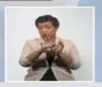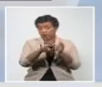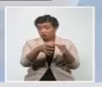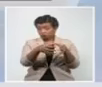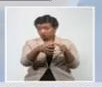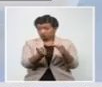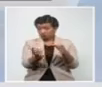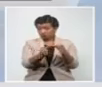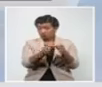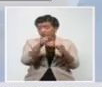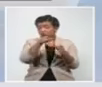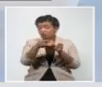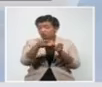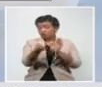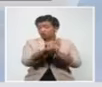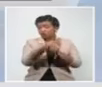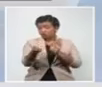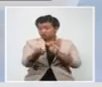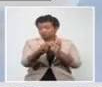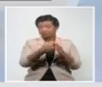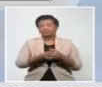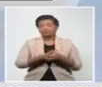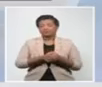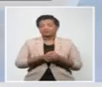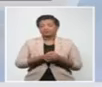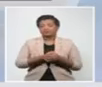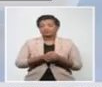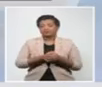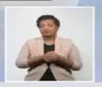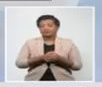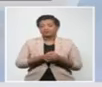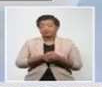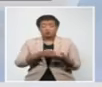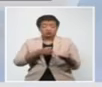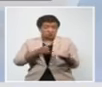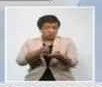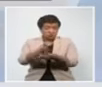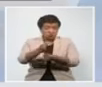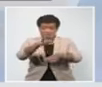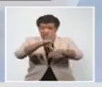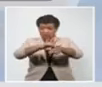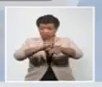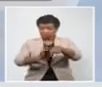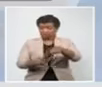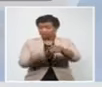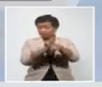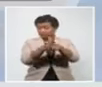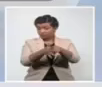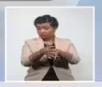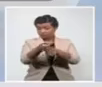confirmados, casos activos de la enfermedad, pues